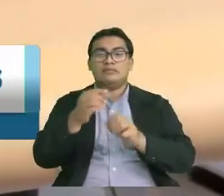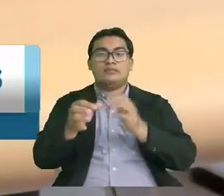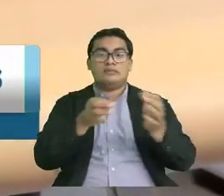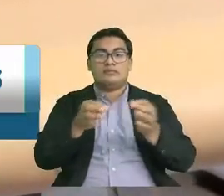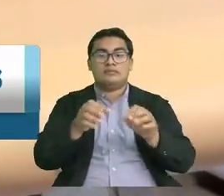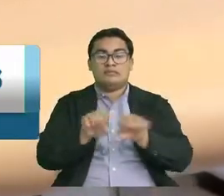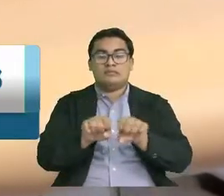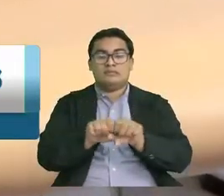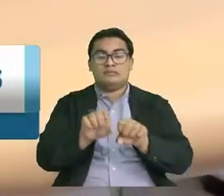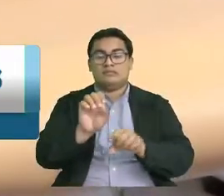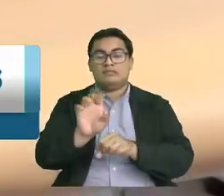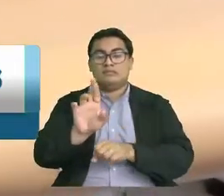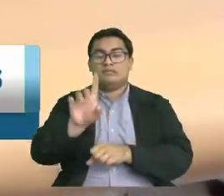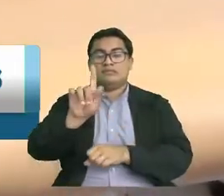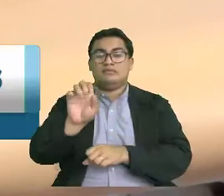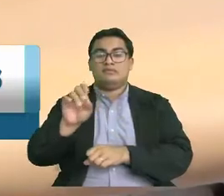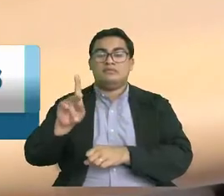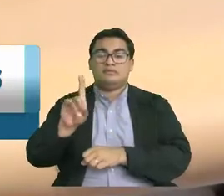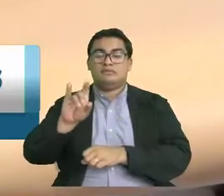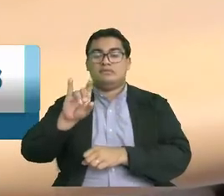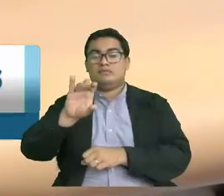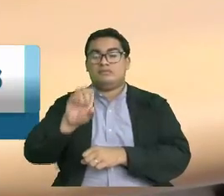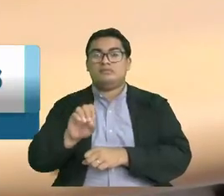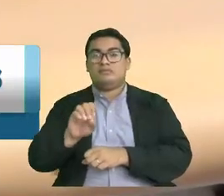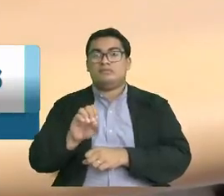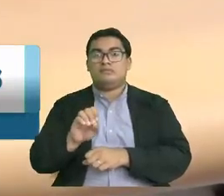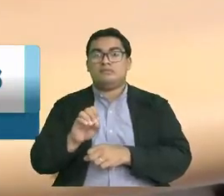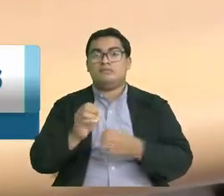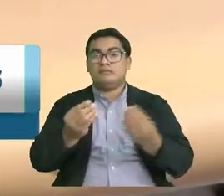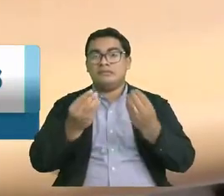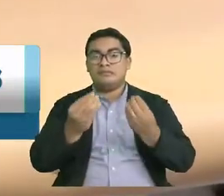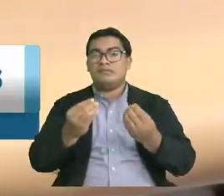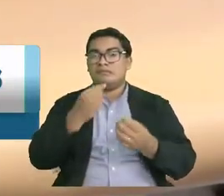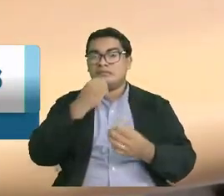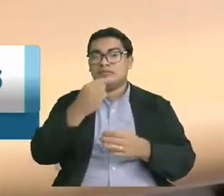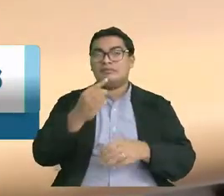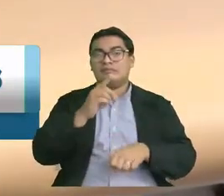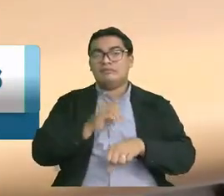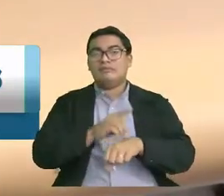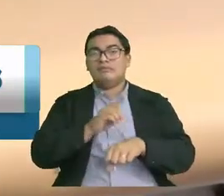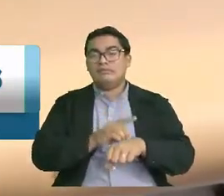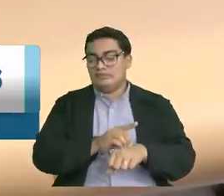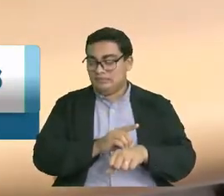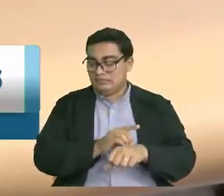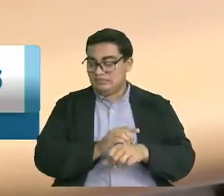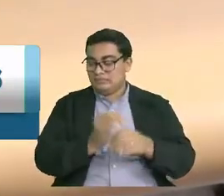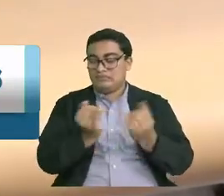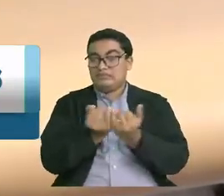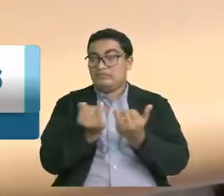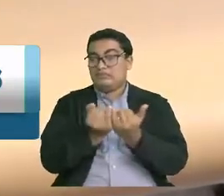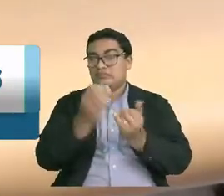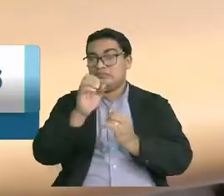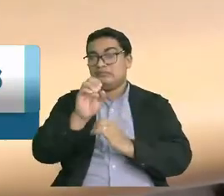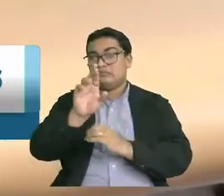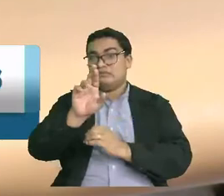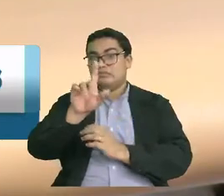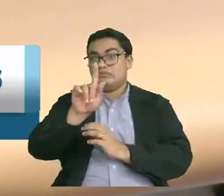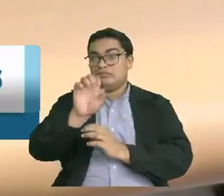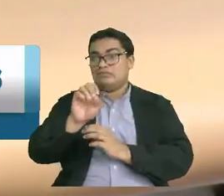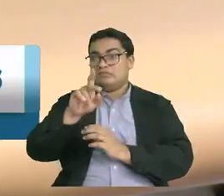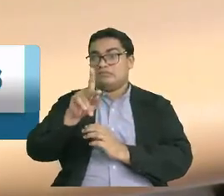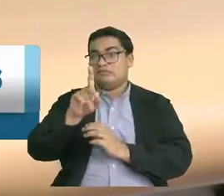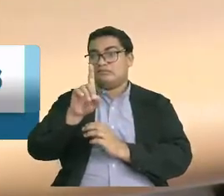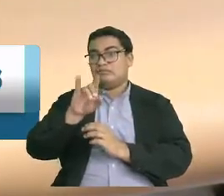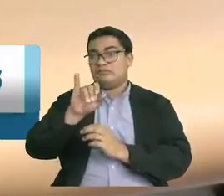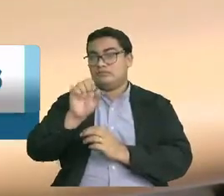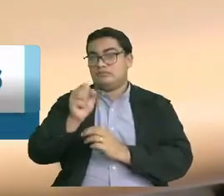ortopédico, lo siguen indicando muchos médicos, ya incluso médicos ortopedistas lo siguen indicando, pero esto no